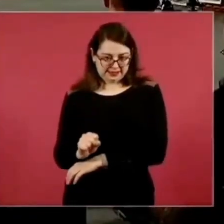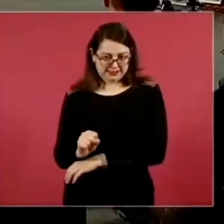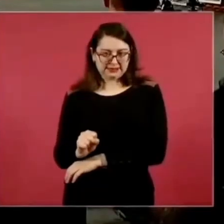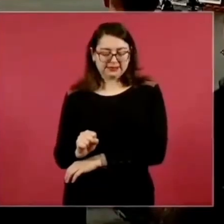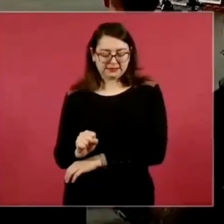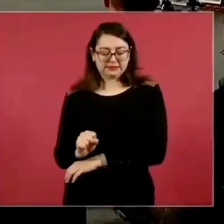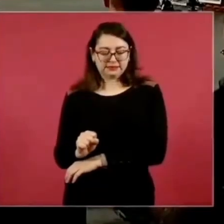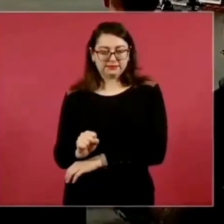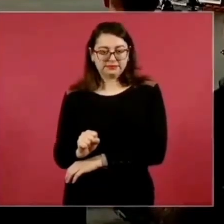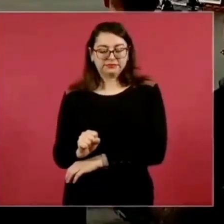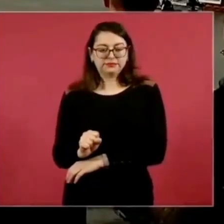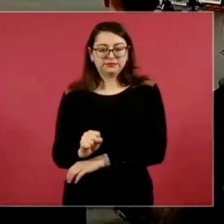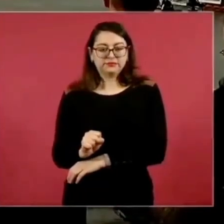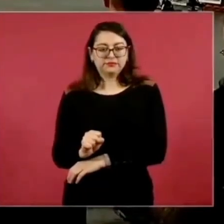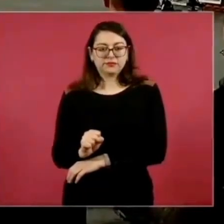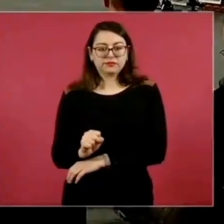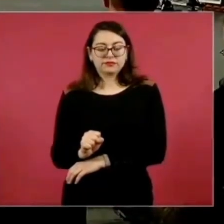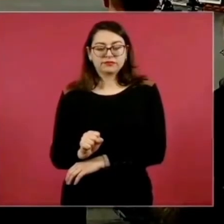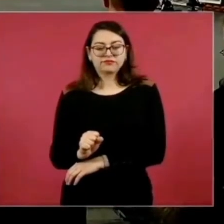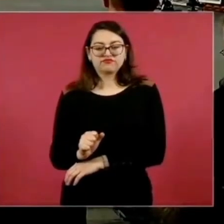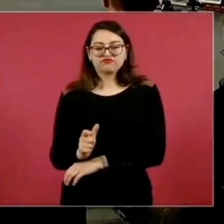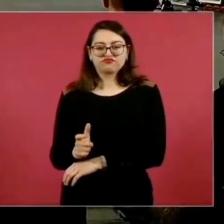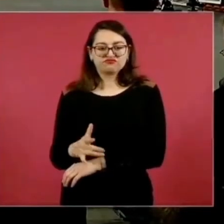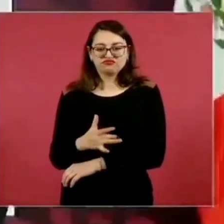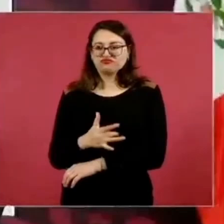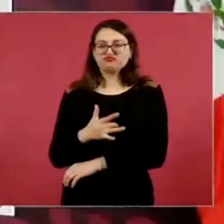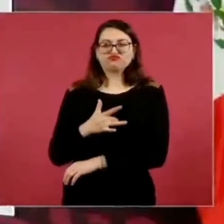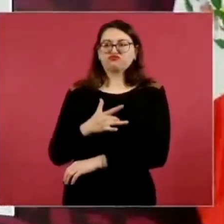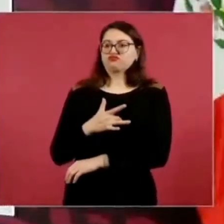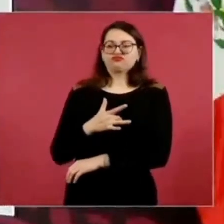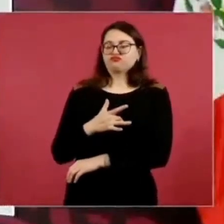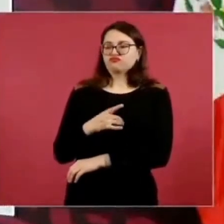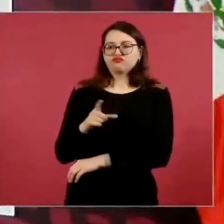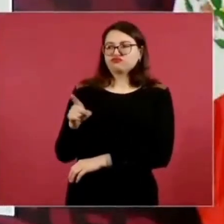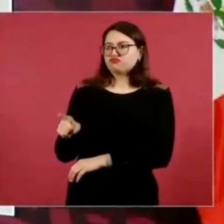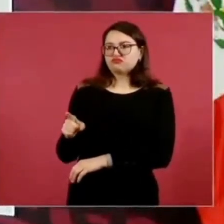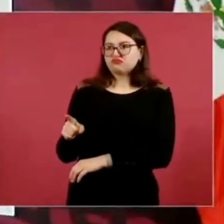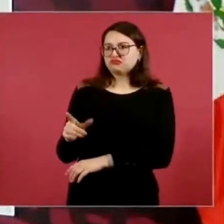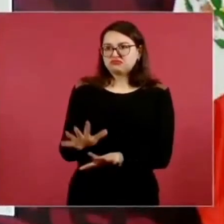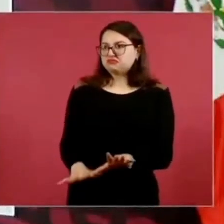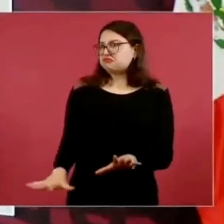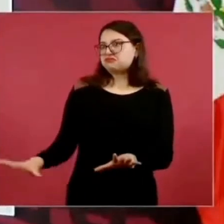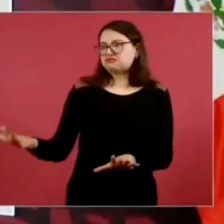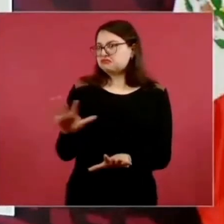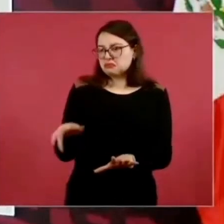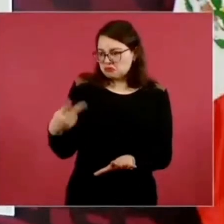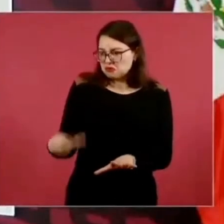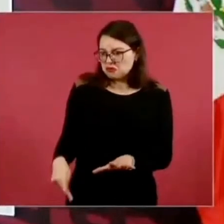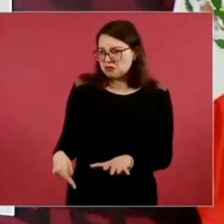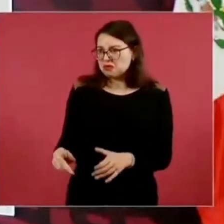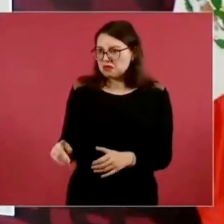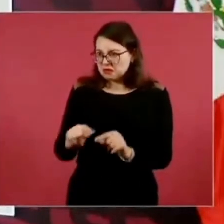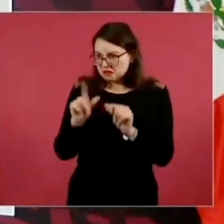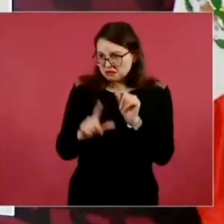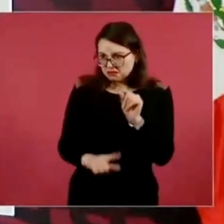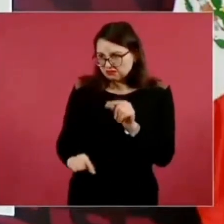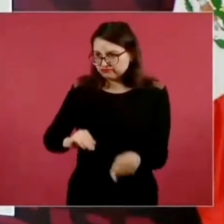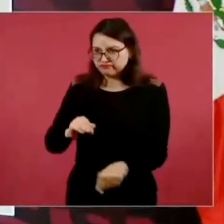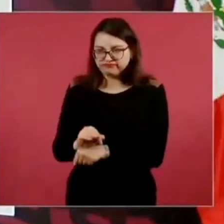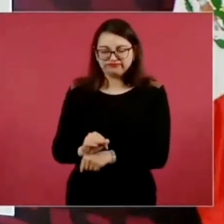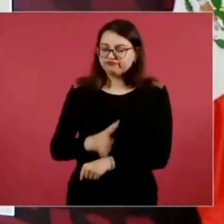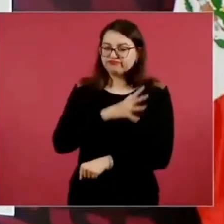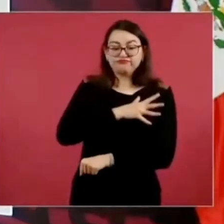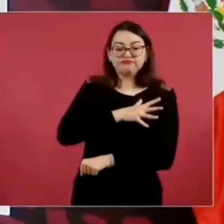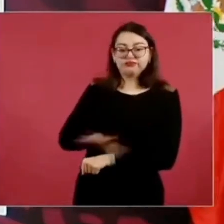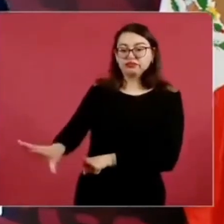que estaban en contra de la política popular y patriótica del general Cárdenas. Entonces, aún